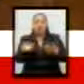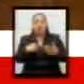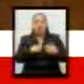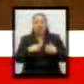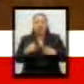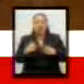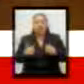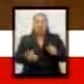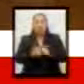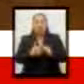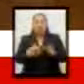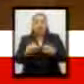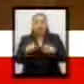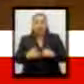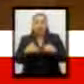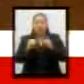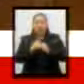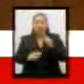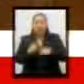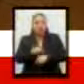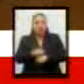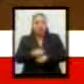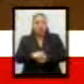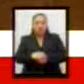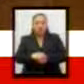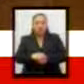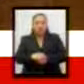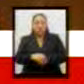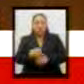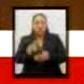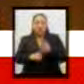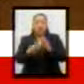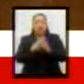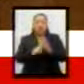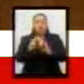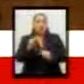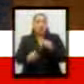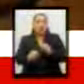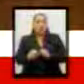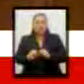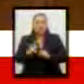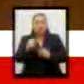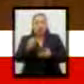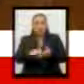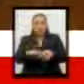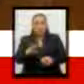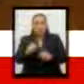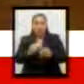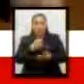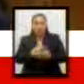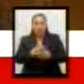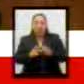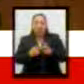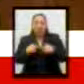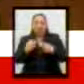hacerlo sostenible y tal vez creciente en algunos casos, en la medida que el programa no se resuelva. Una vez resuelto el problema,